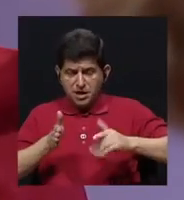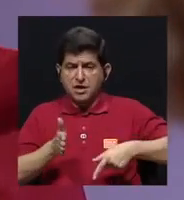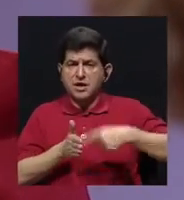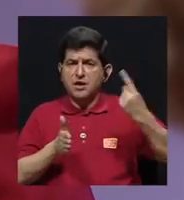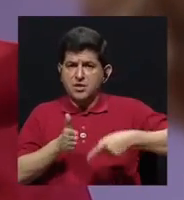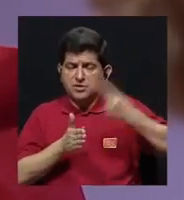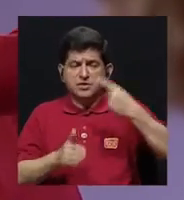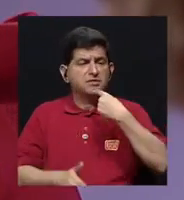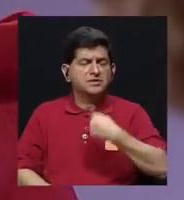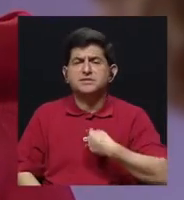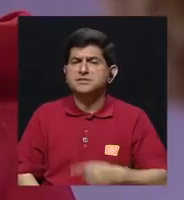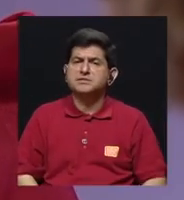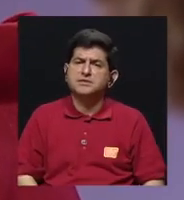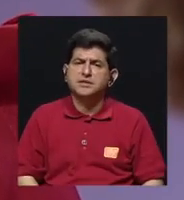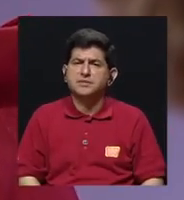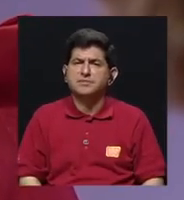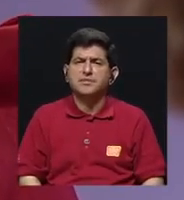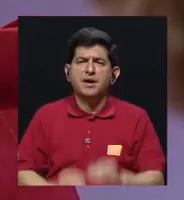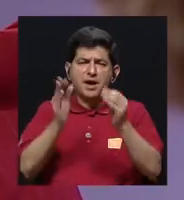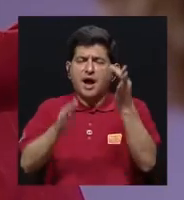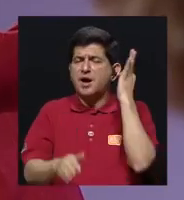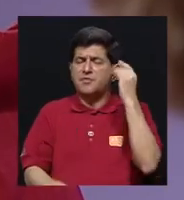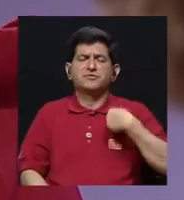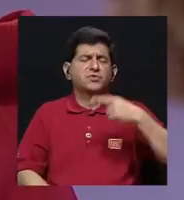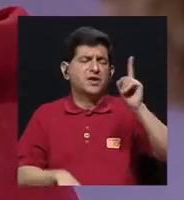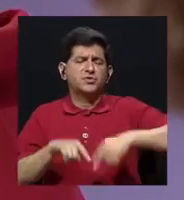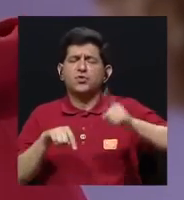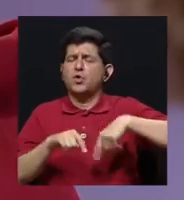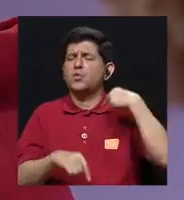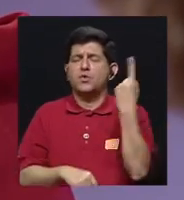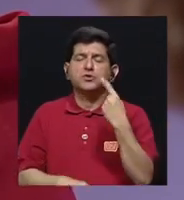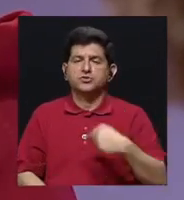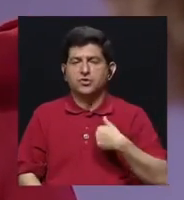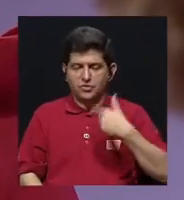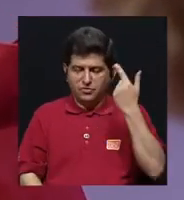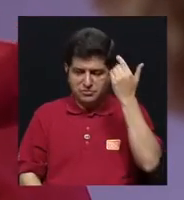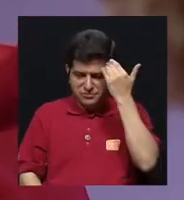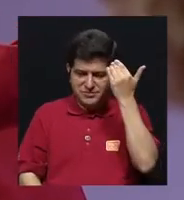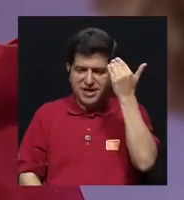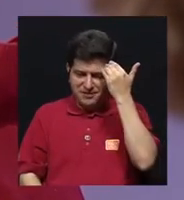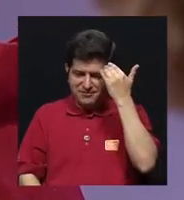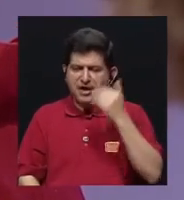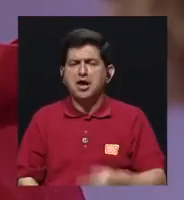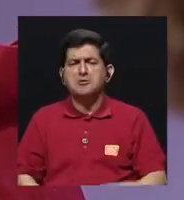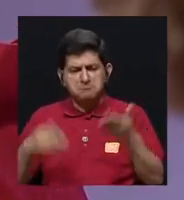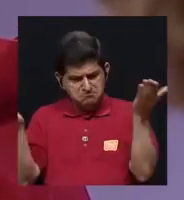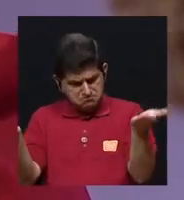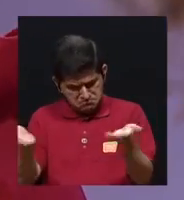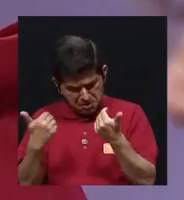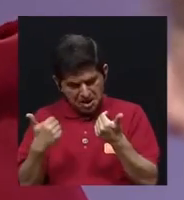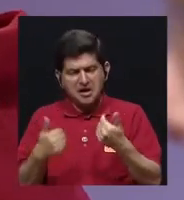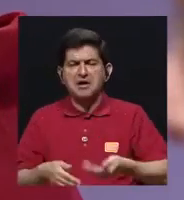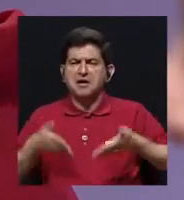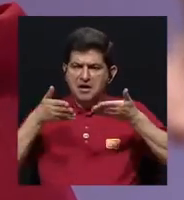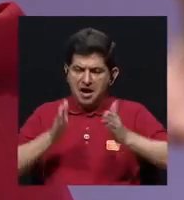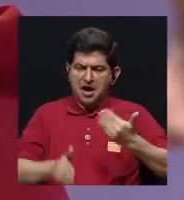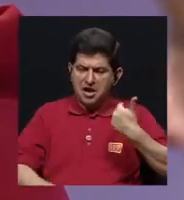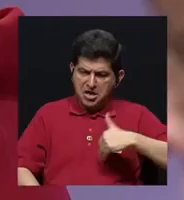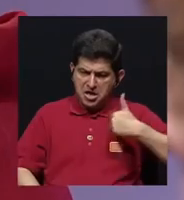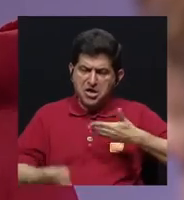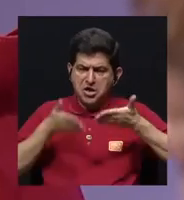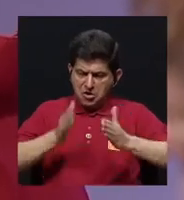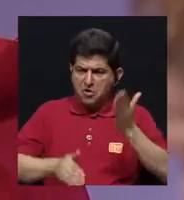veces llegaban y me decían, profe, es que yo no puedo venir sola. Por supuesto que eran bienvenidos sus hijos y sus hijas. Luego, cuando